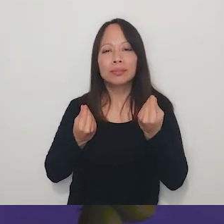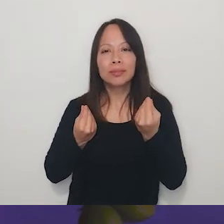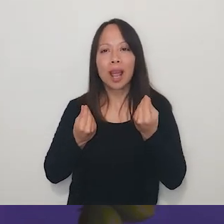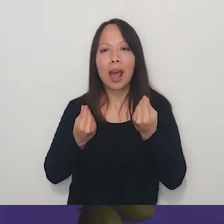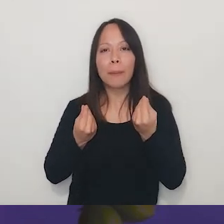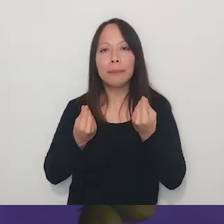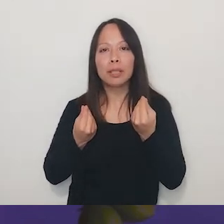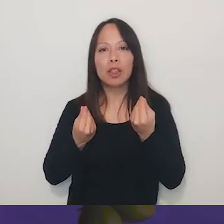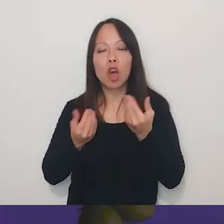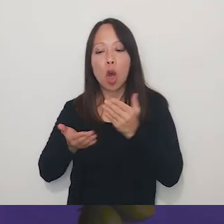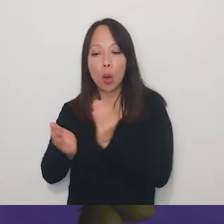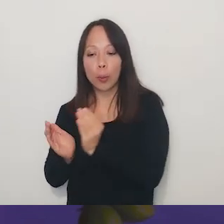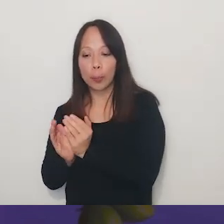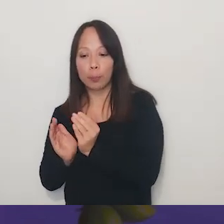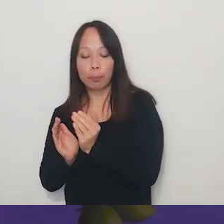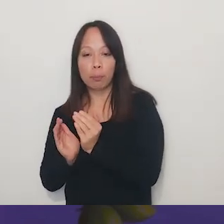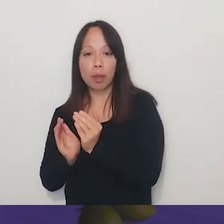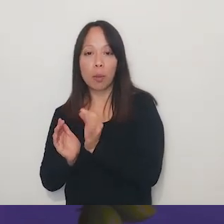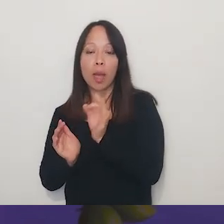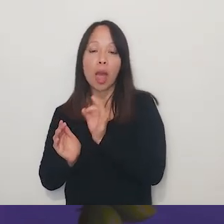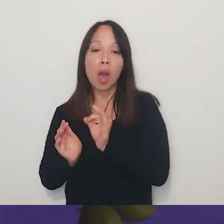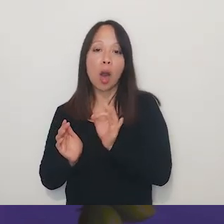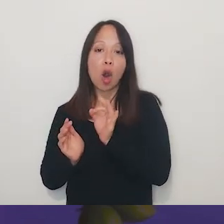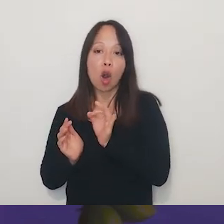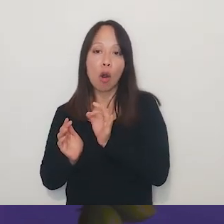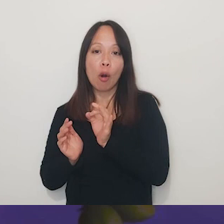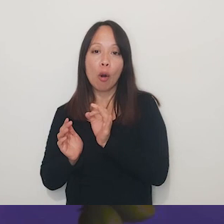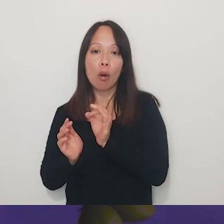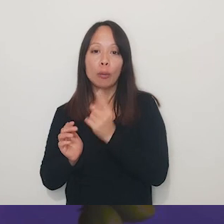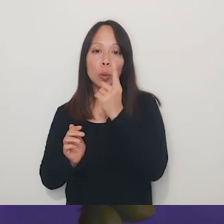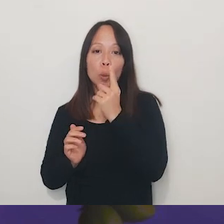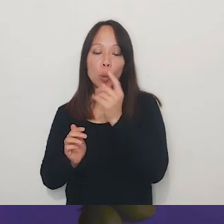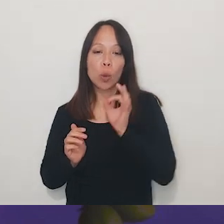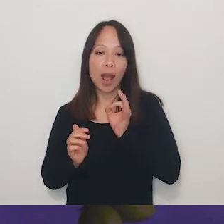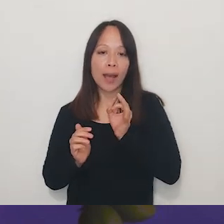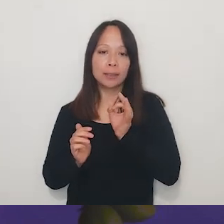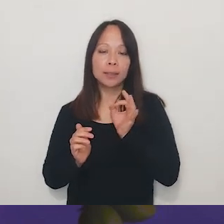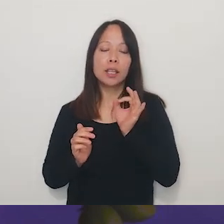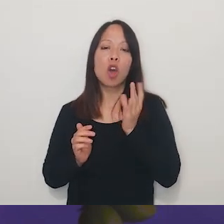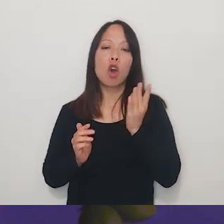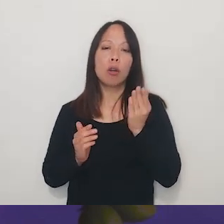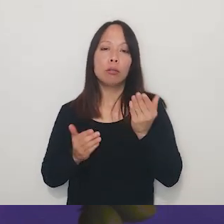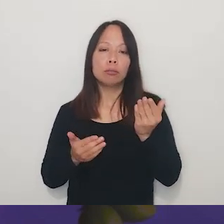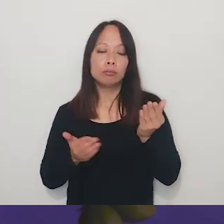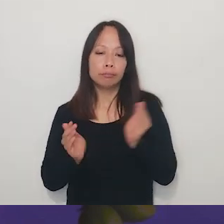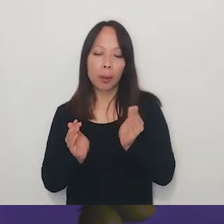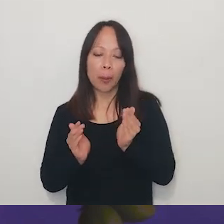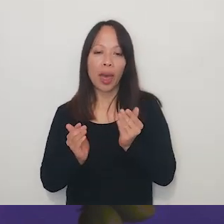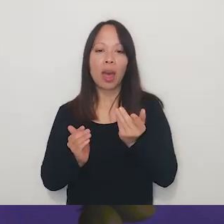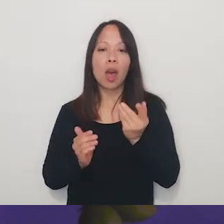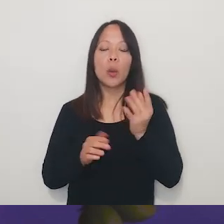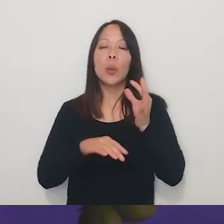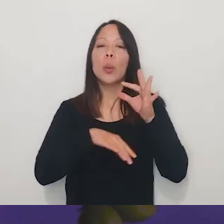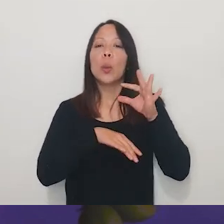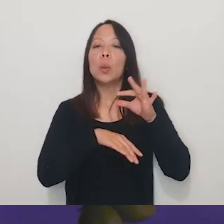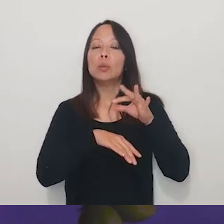neonatales o recién nacidos o niños, infantes, digamos, del primer año de vida, así, severos o una clínica